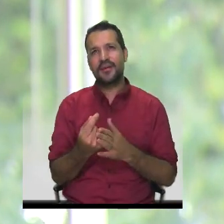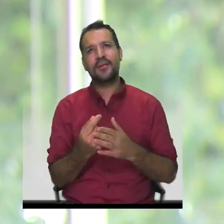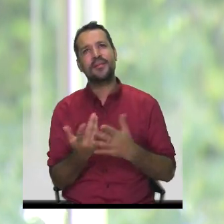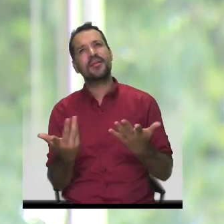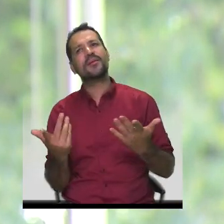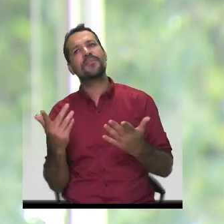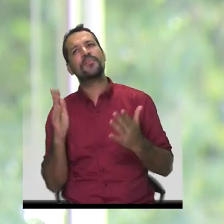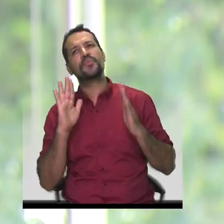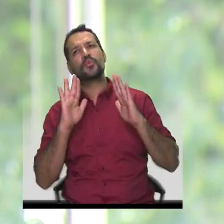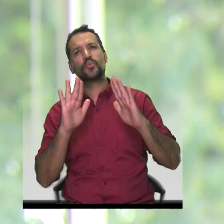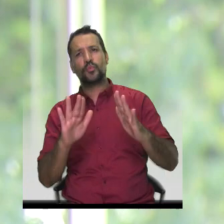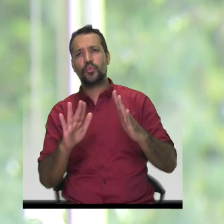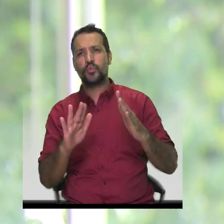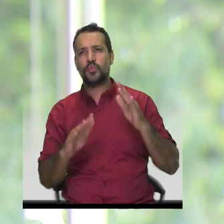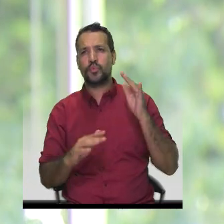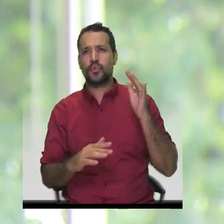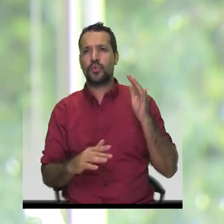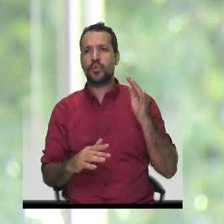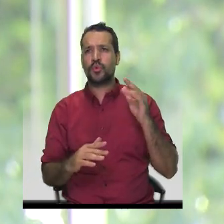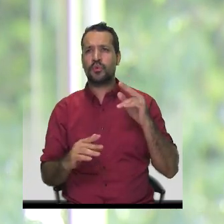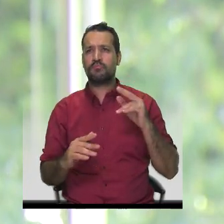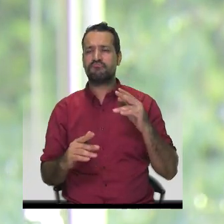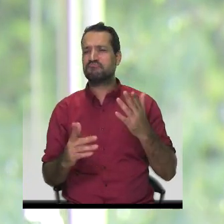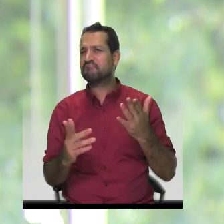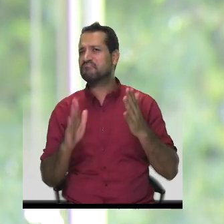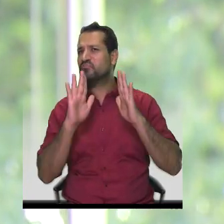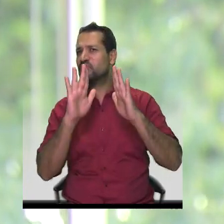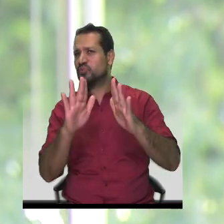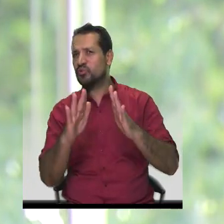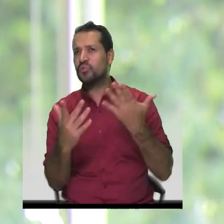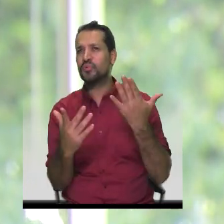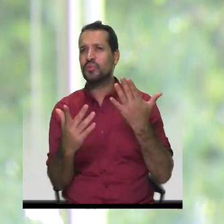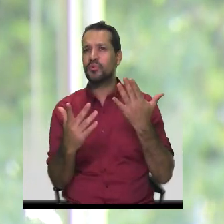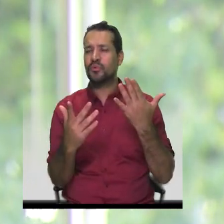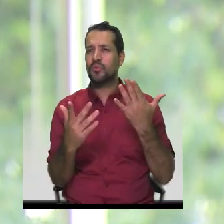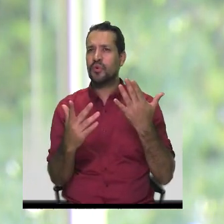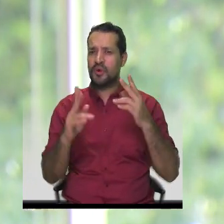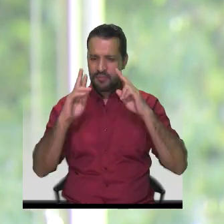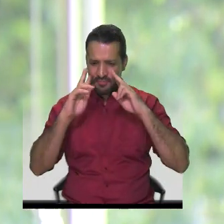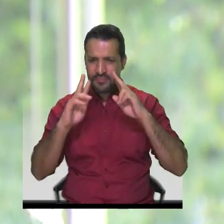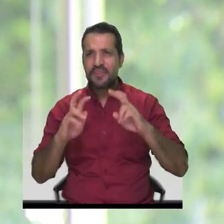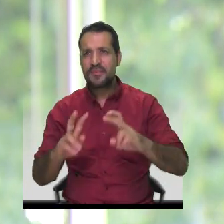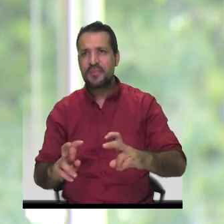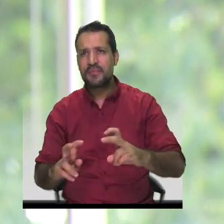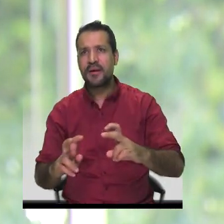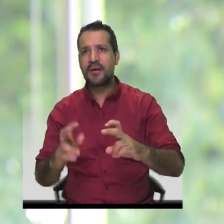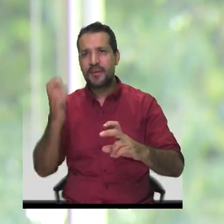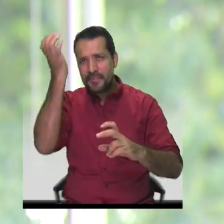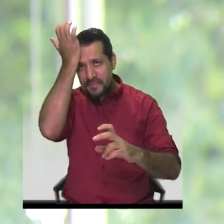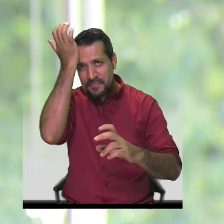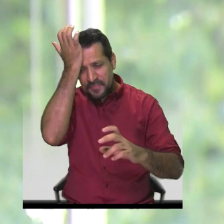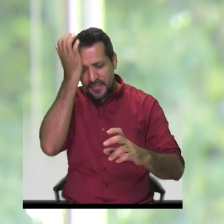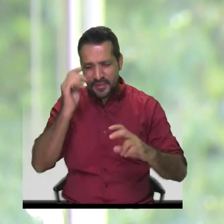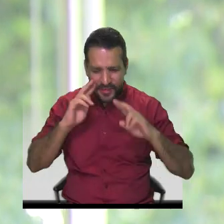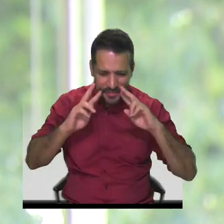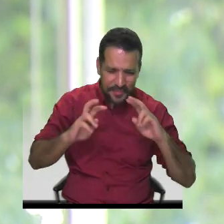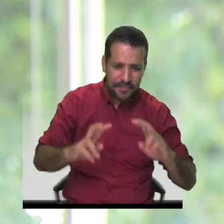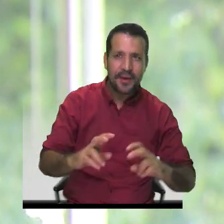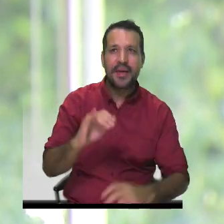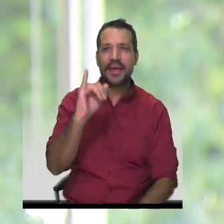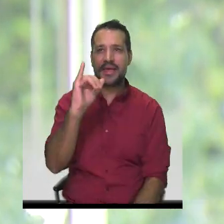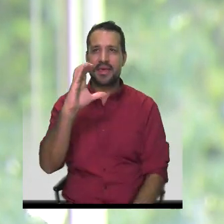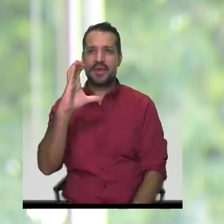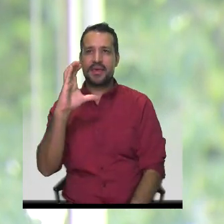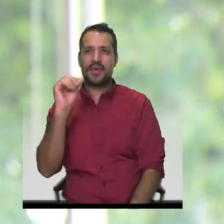de arqueólogos y arqueólogas, por ejemplo, de la Universidad de Antioquia, logramos sistematizar ante el ICAN, que es el Instituto Colombiano